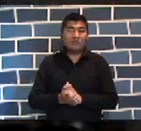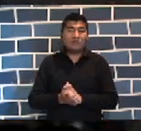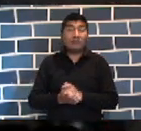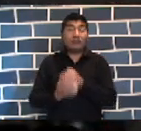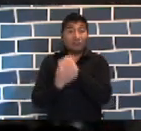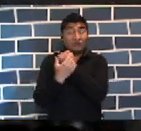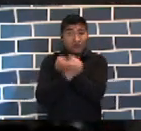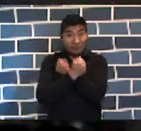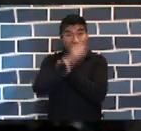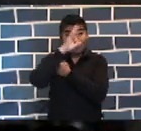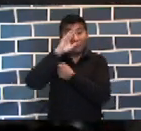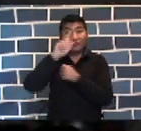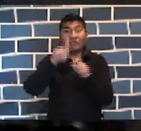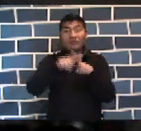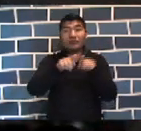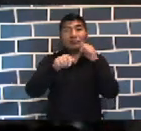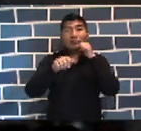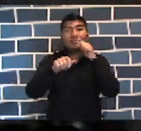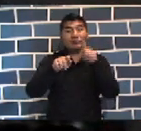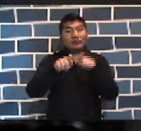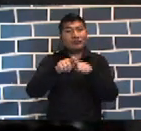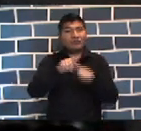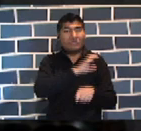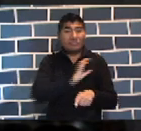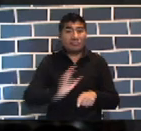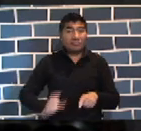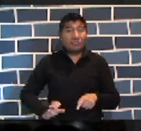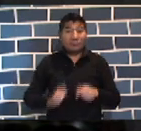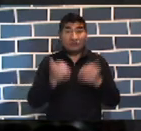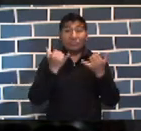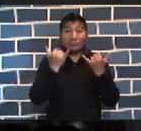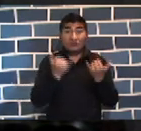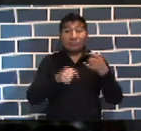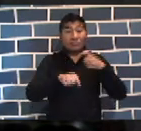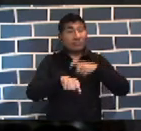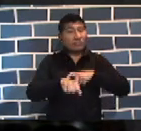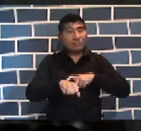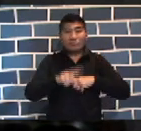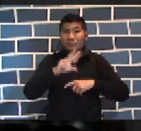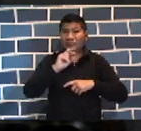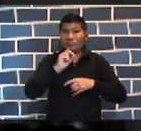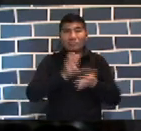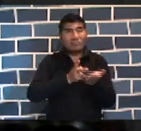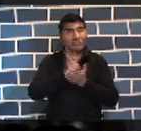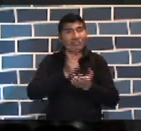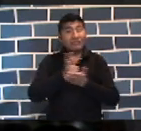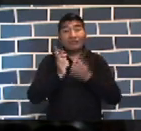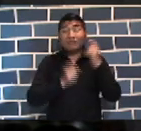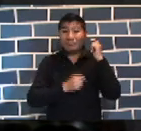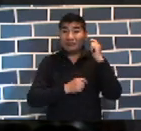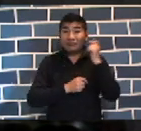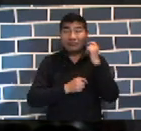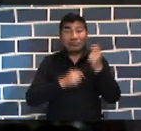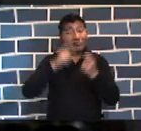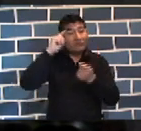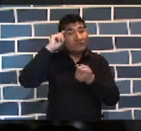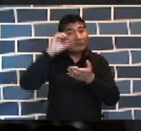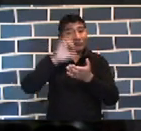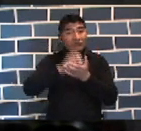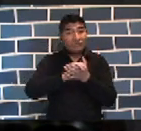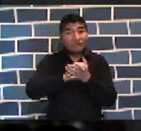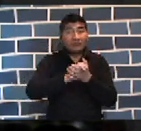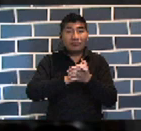Queridos hermanos, los cristianos de hoy no seremos verdaderos testigos creíbles si